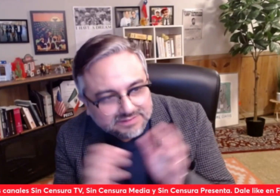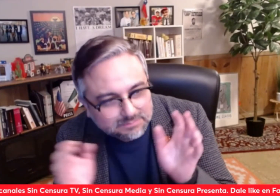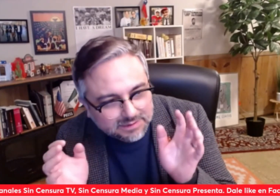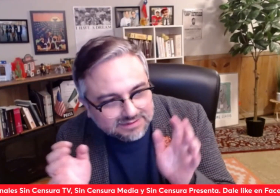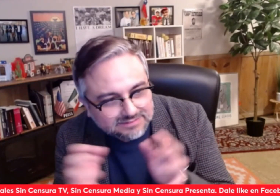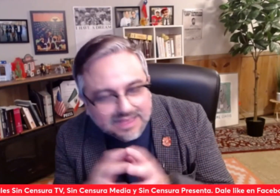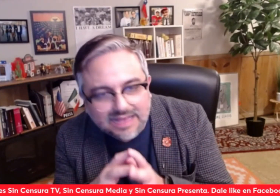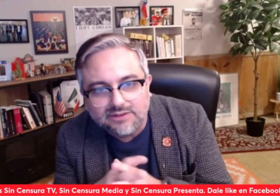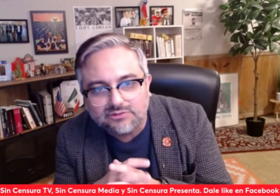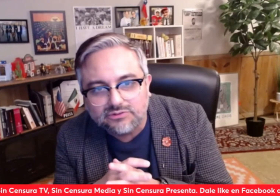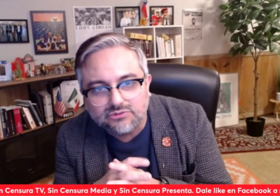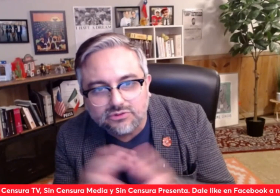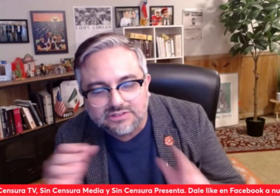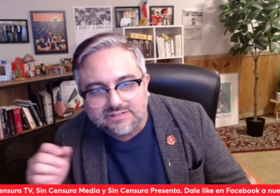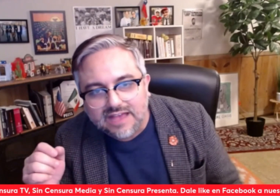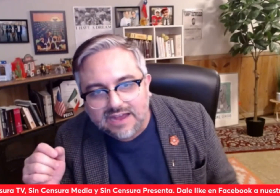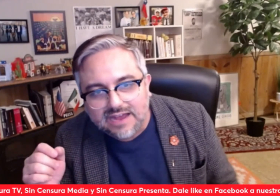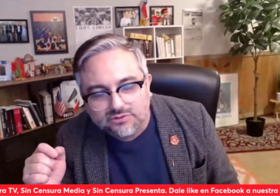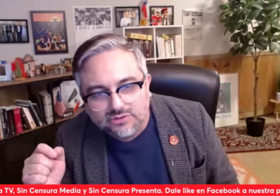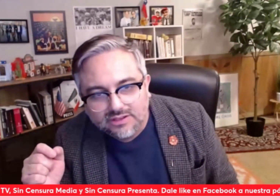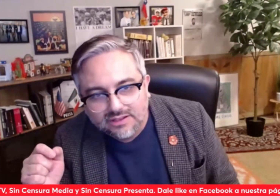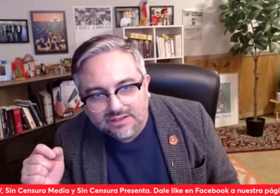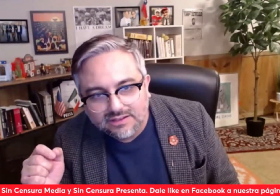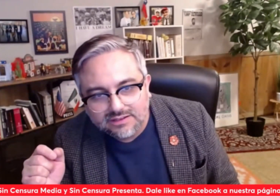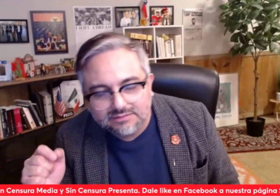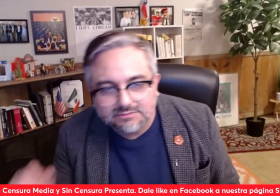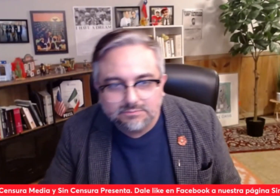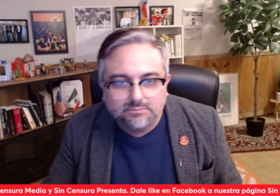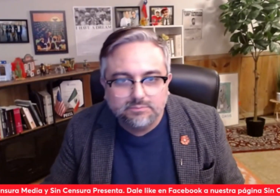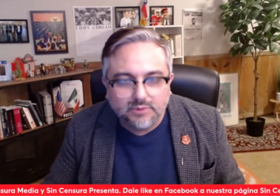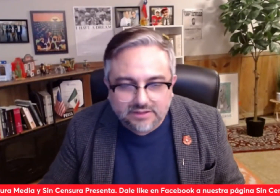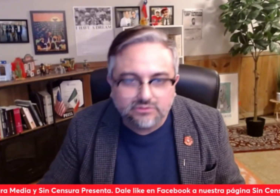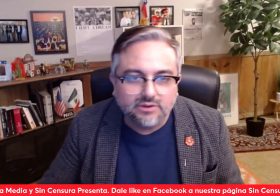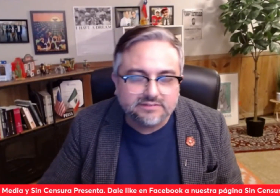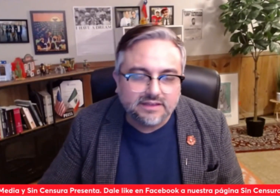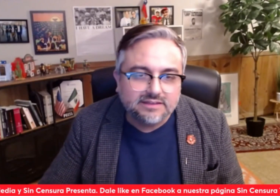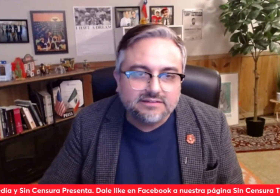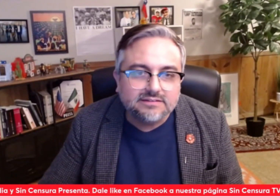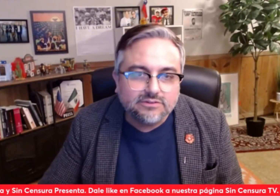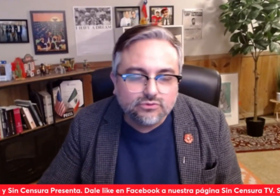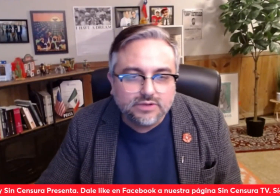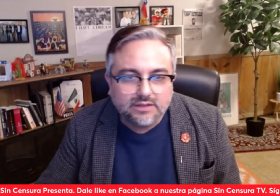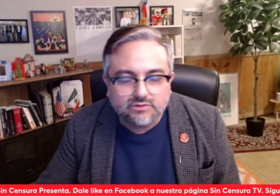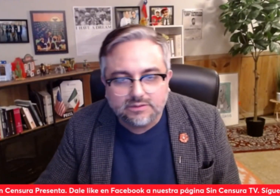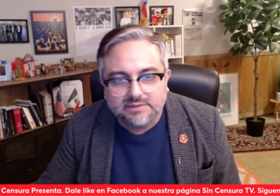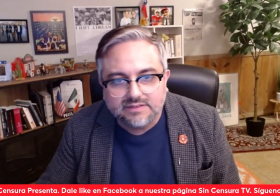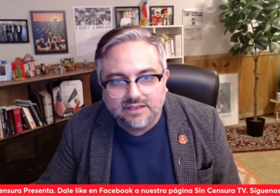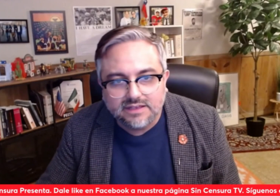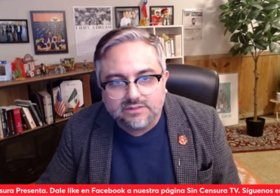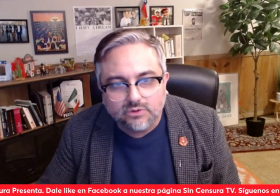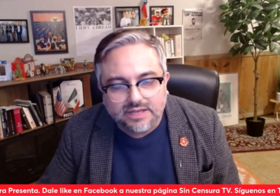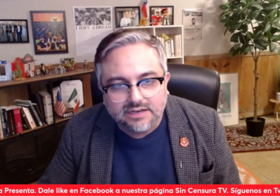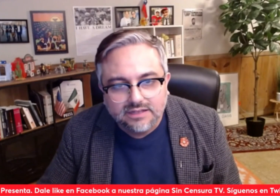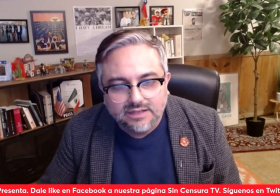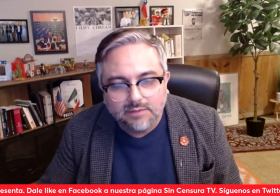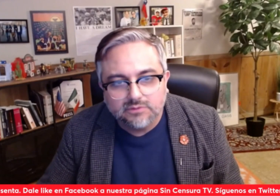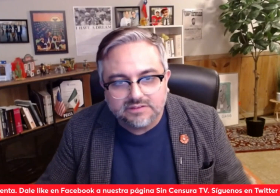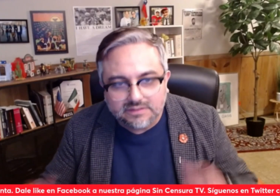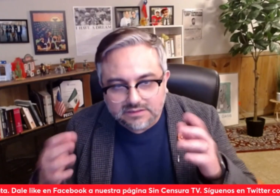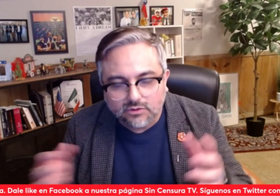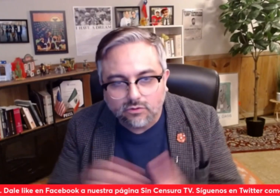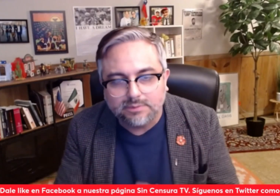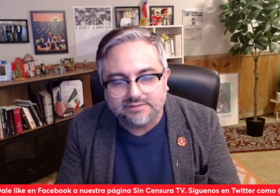sus principales diarios, en sus noticiarios. Por eso es que aquí en Sin Censura, en nuestra mesa editorial,